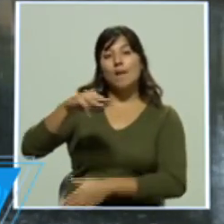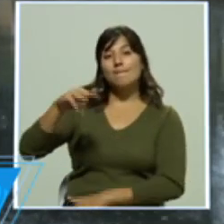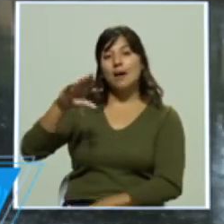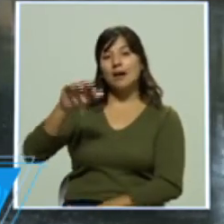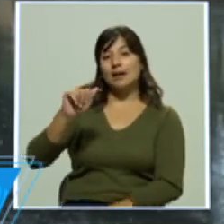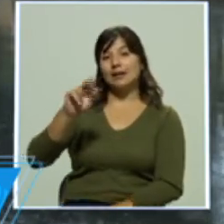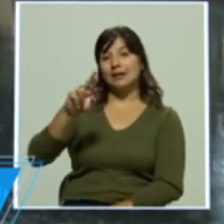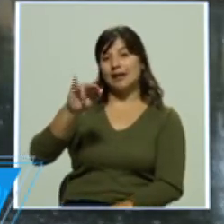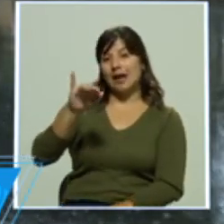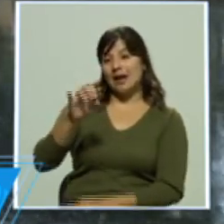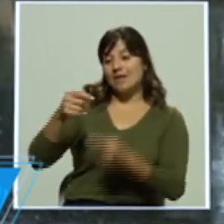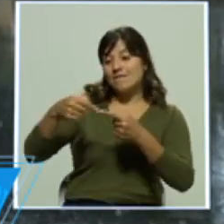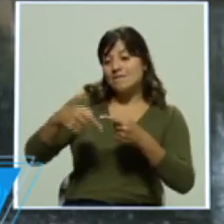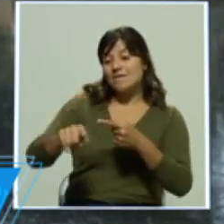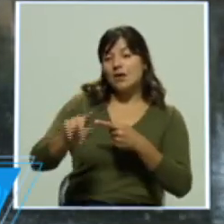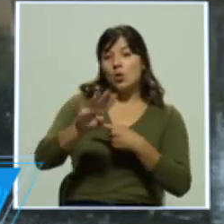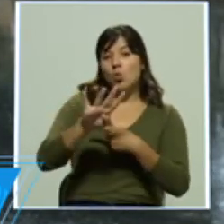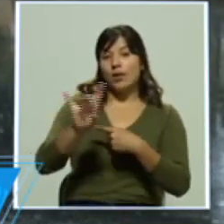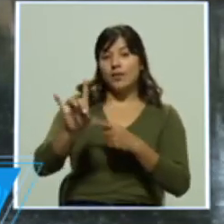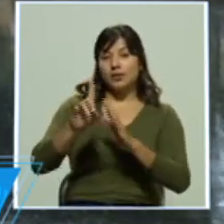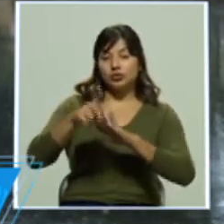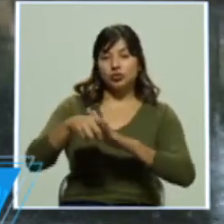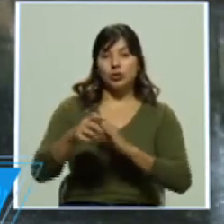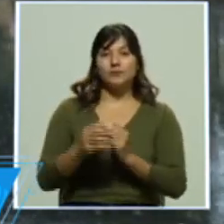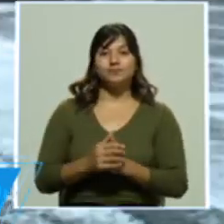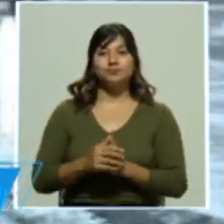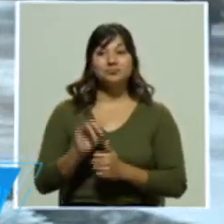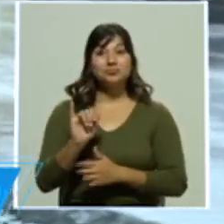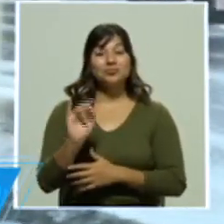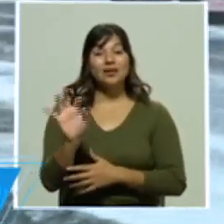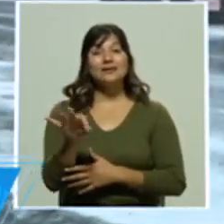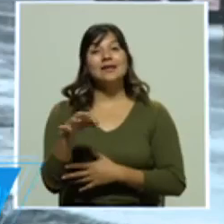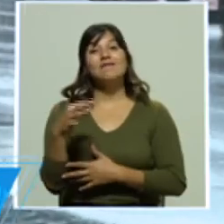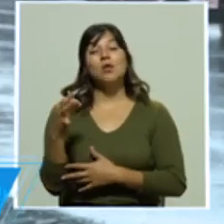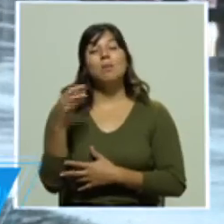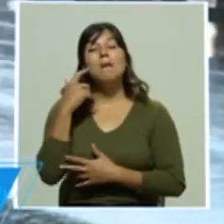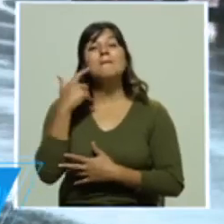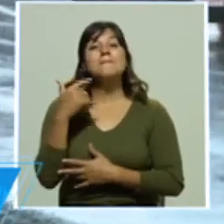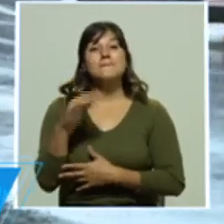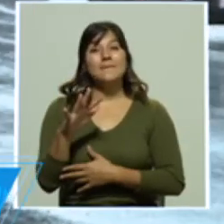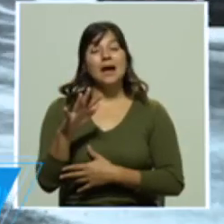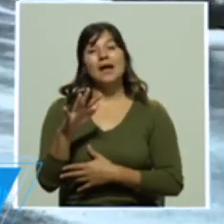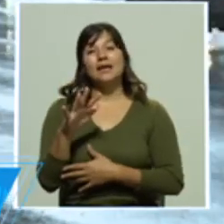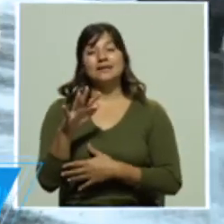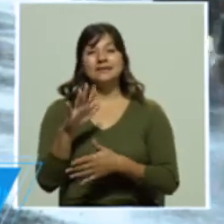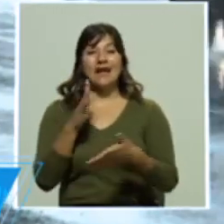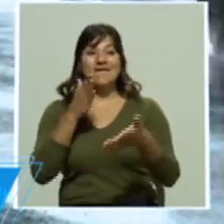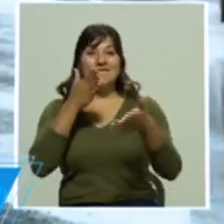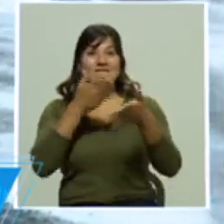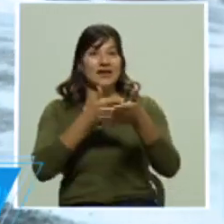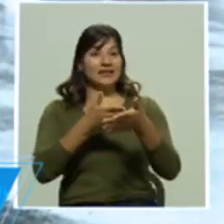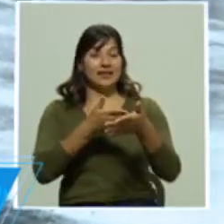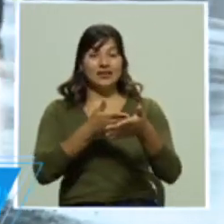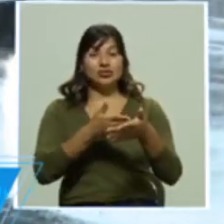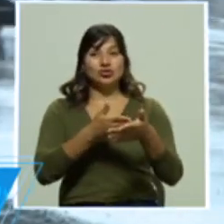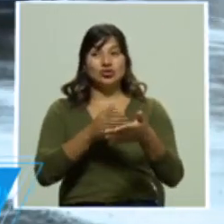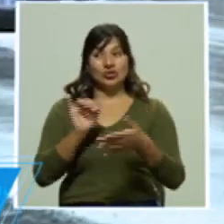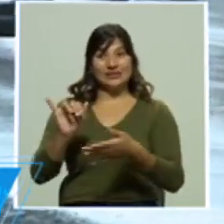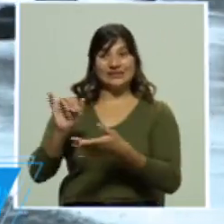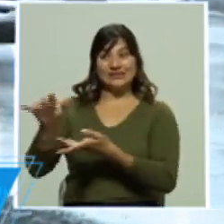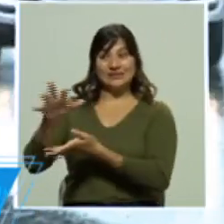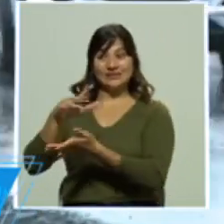las próximas 48 horas. De esta manera, se estima que la influencia indirecta de este